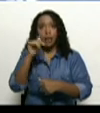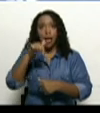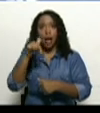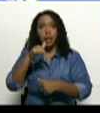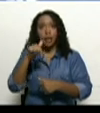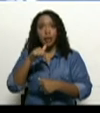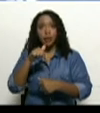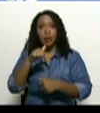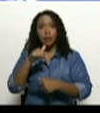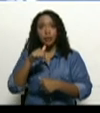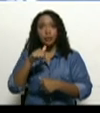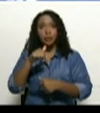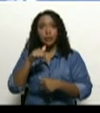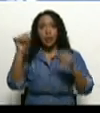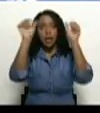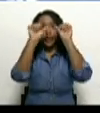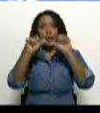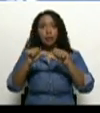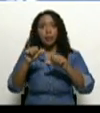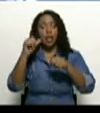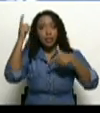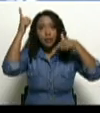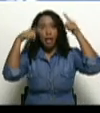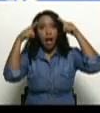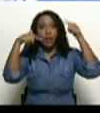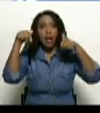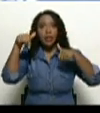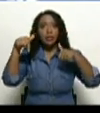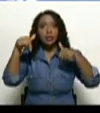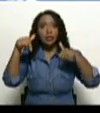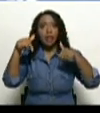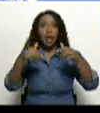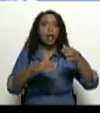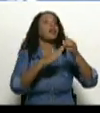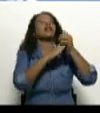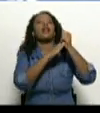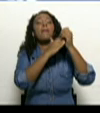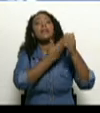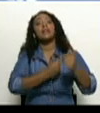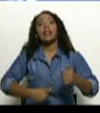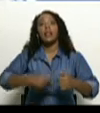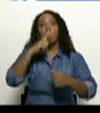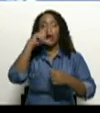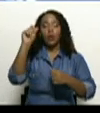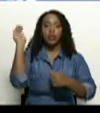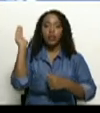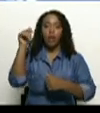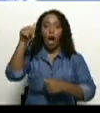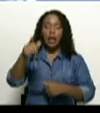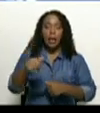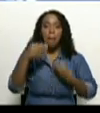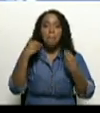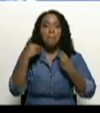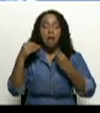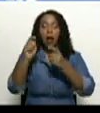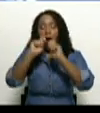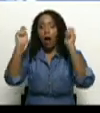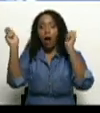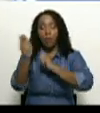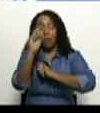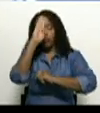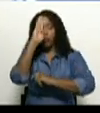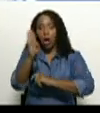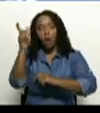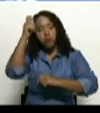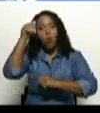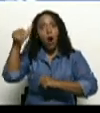Hugo Chávez, donde el día de hoy un tercio del gobierno bolivariano que lidera el presidente Nicolás Maduro se vino a esta tierra para atender de manera directa al pueblo barinés